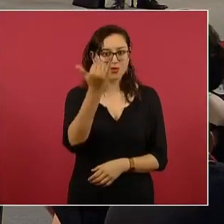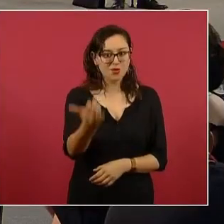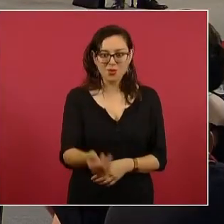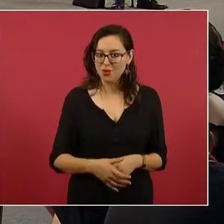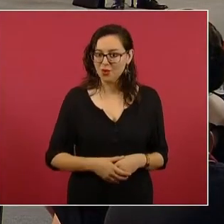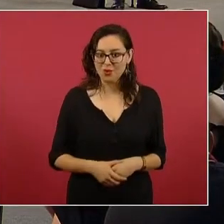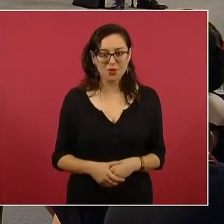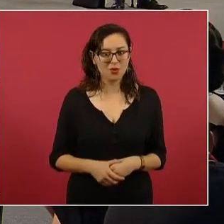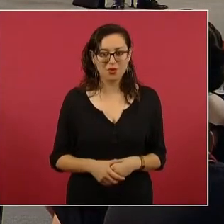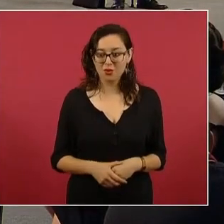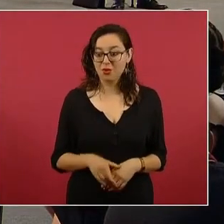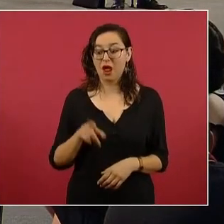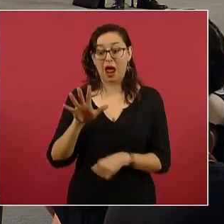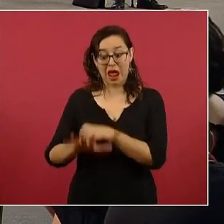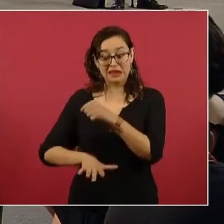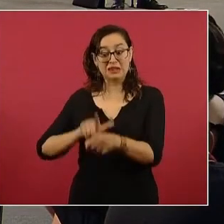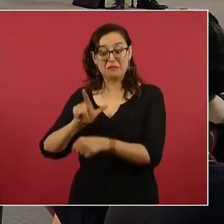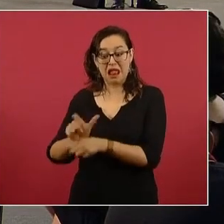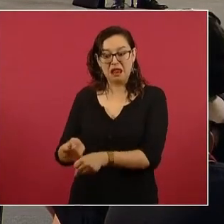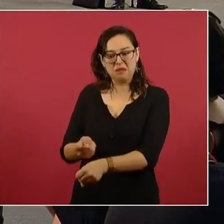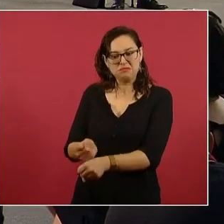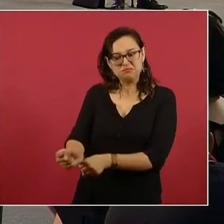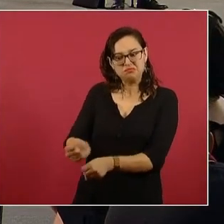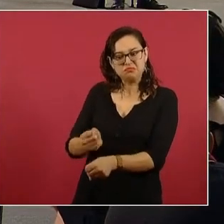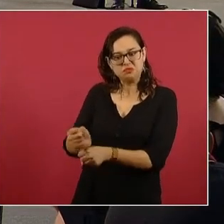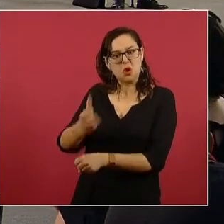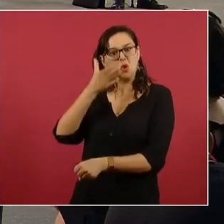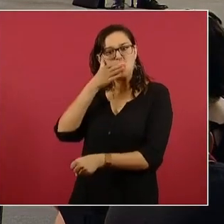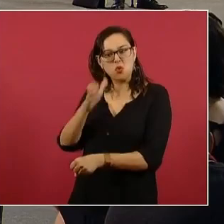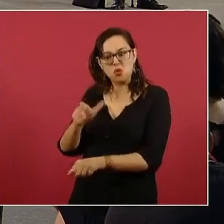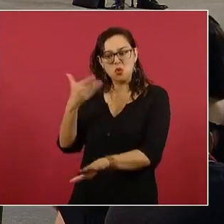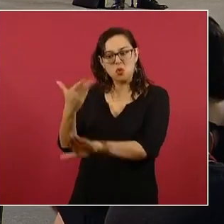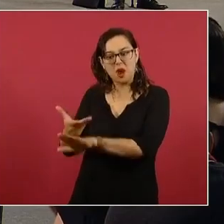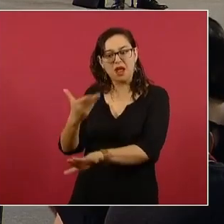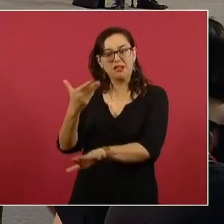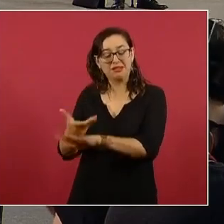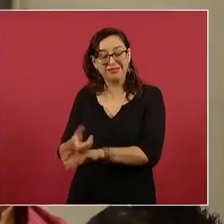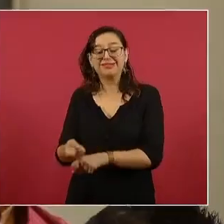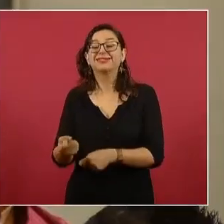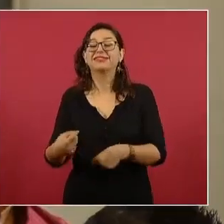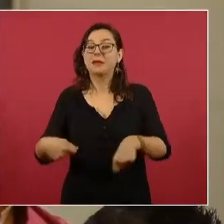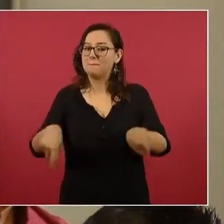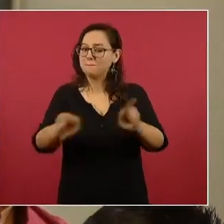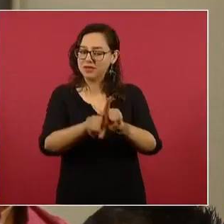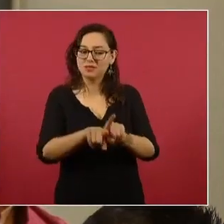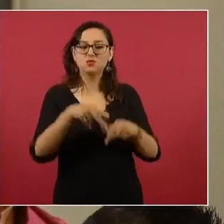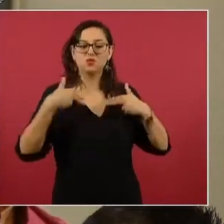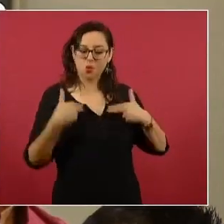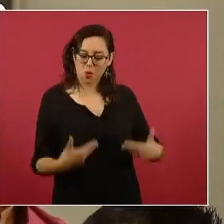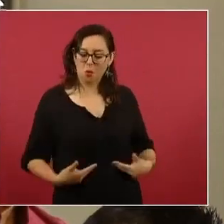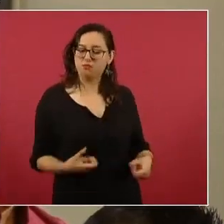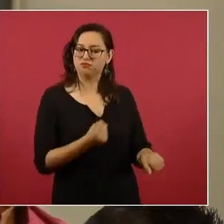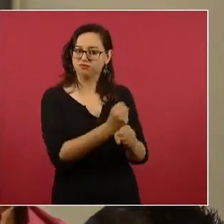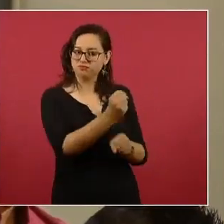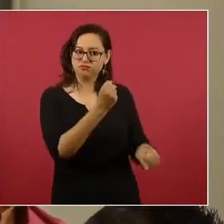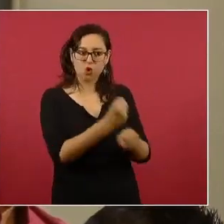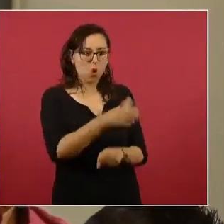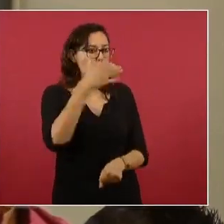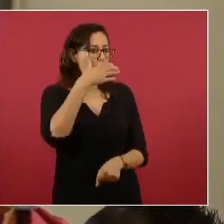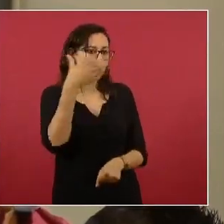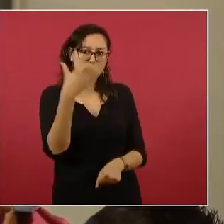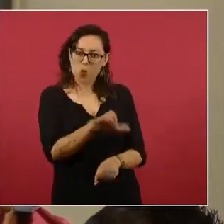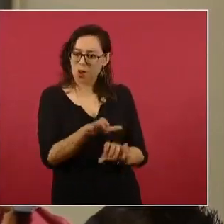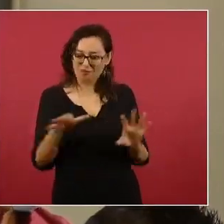ya está demostrada la relación que existe entre crueldad animal y criminalidad, lo que seguirá ascendiendo mientras no se